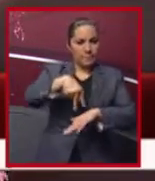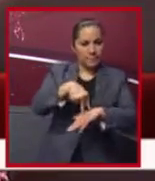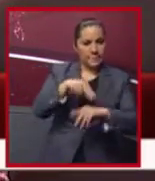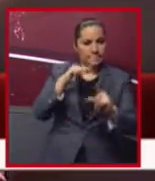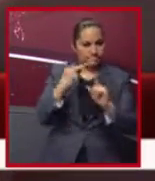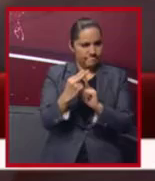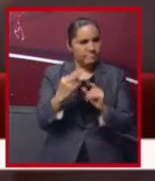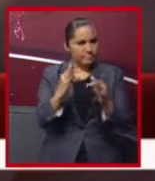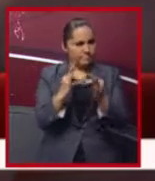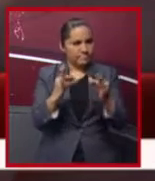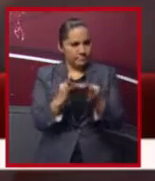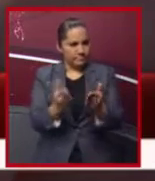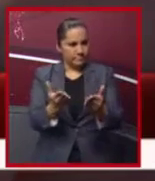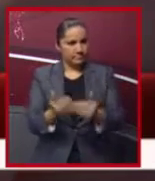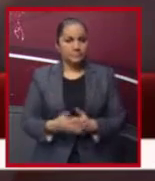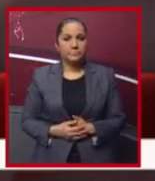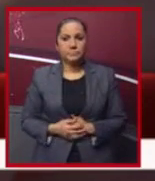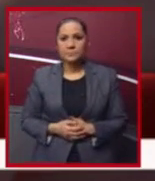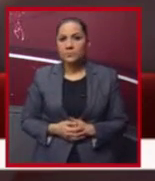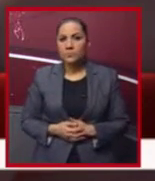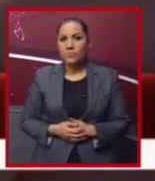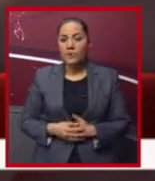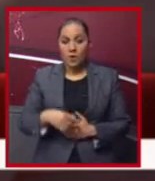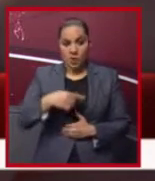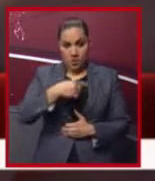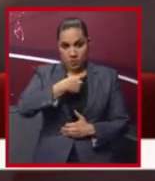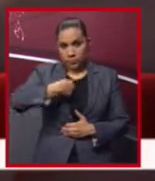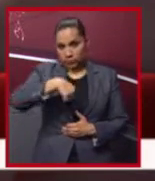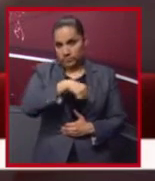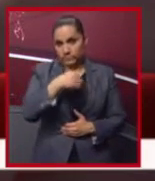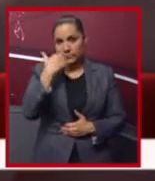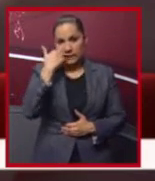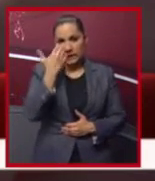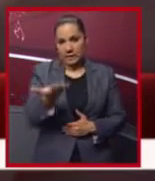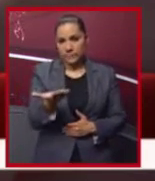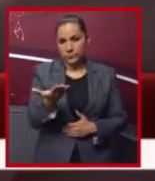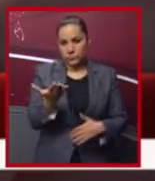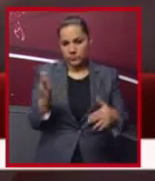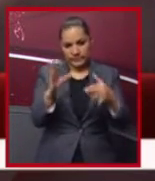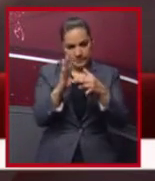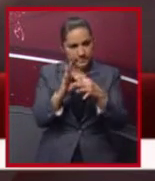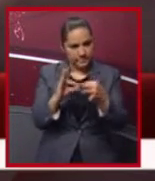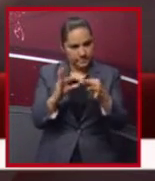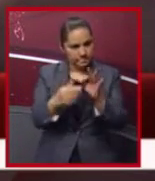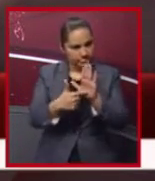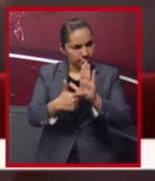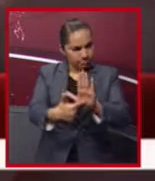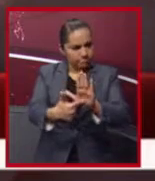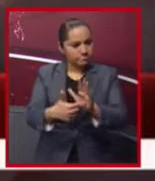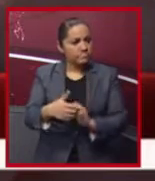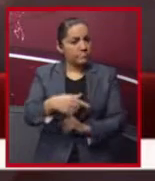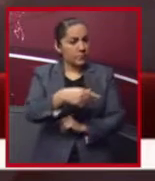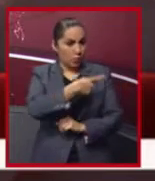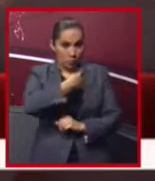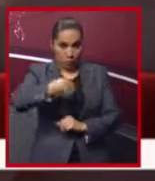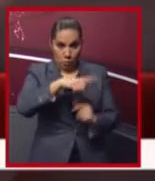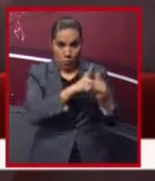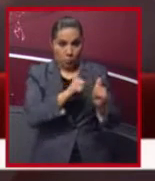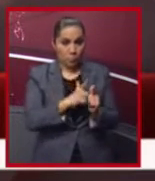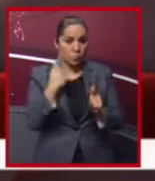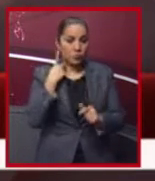Queremos manifestar nuestro voto en abstención y les voy a dar la